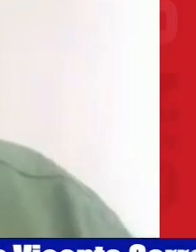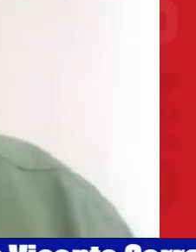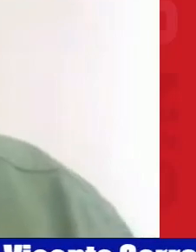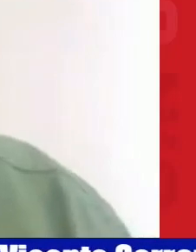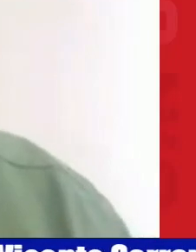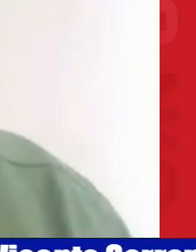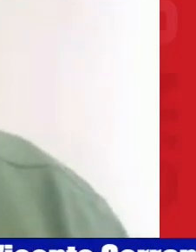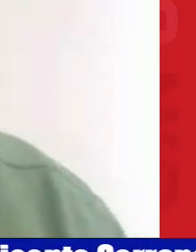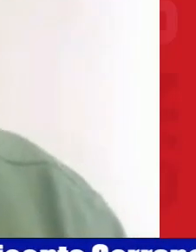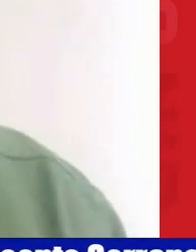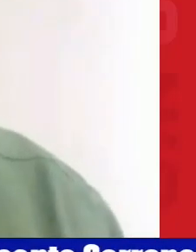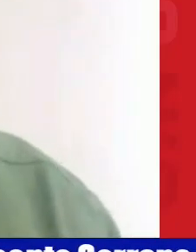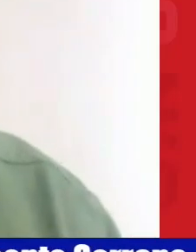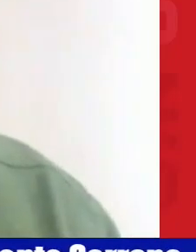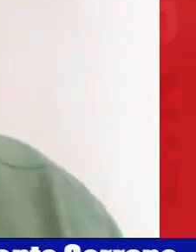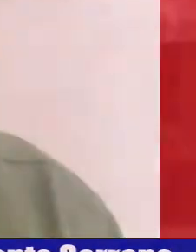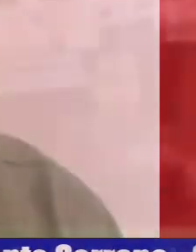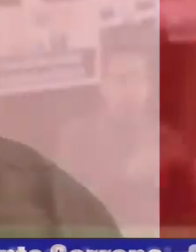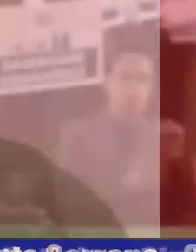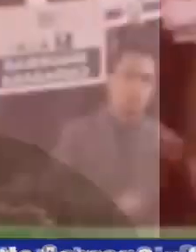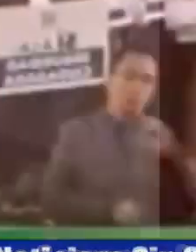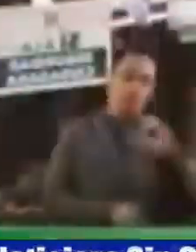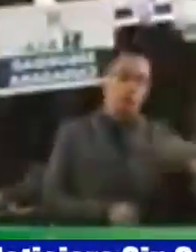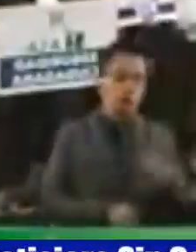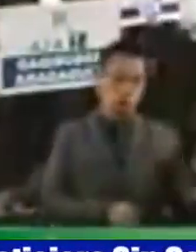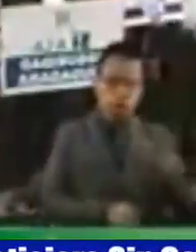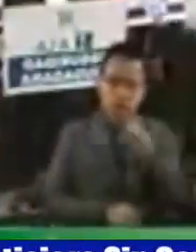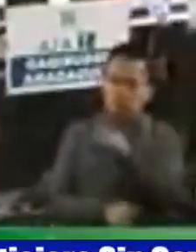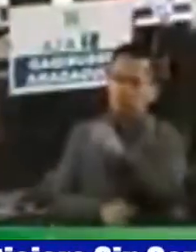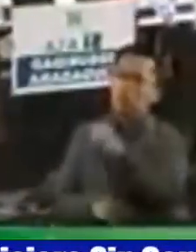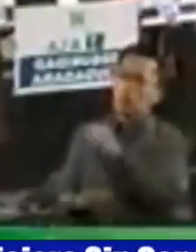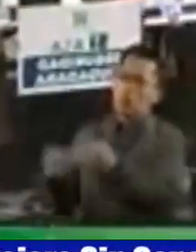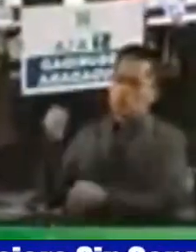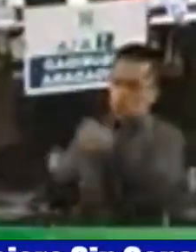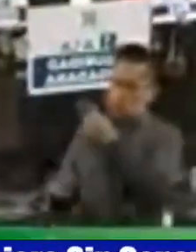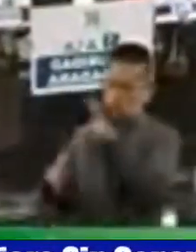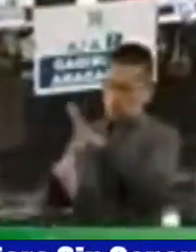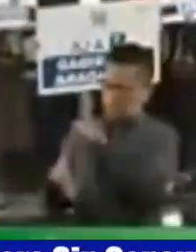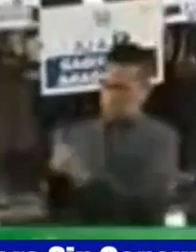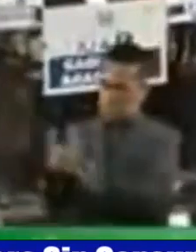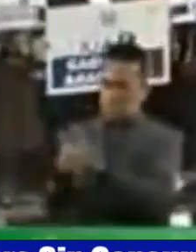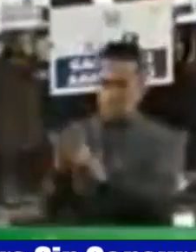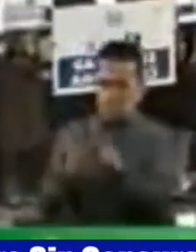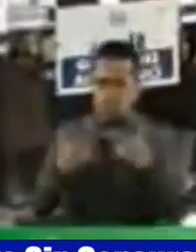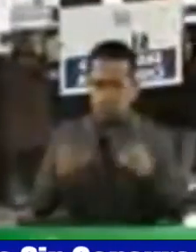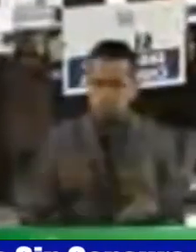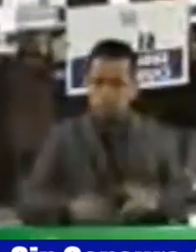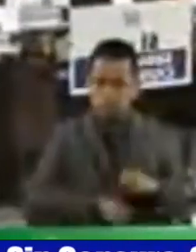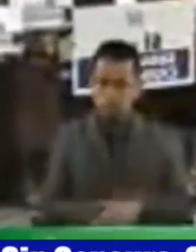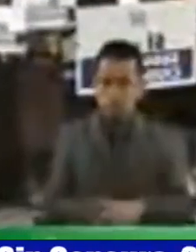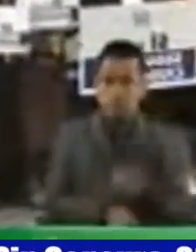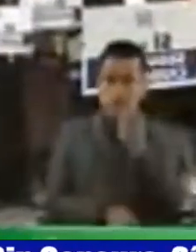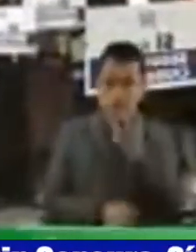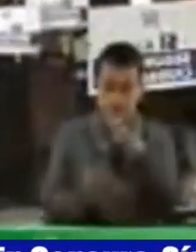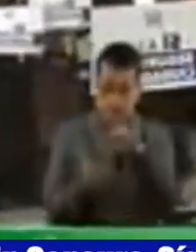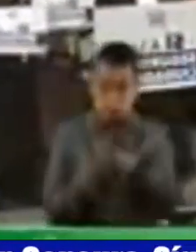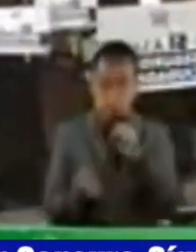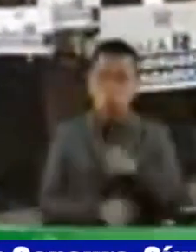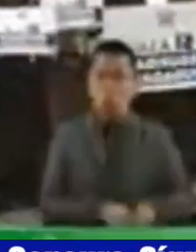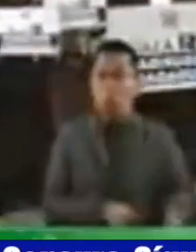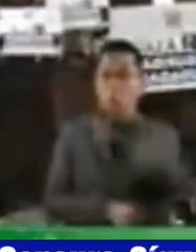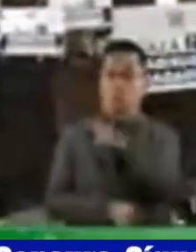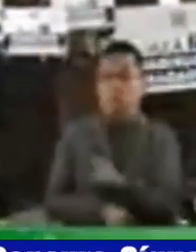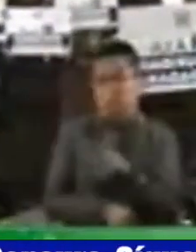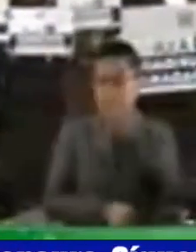porque eso es lo que son, perros detrás de un cerco, perros que tienen su casita afuera de las grandes mansiones. Y en el caso de Santiago Krill, hay que recordarle,